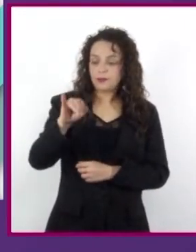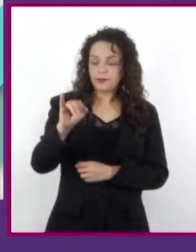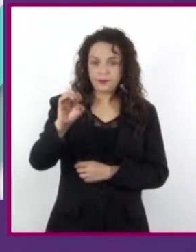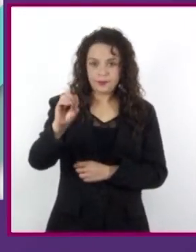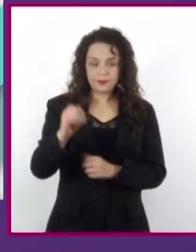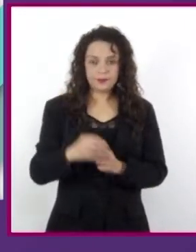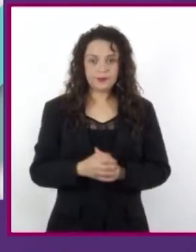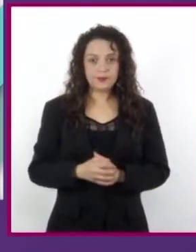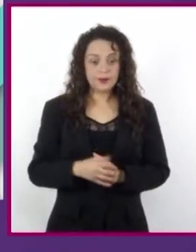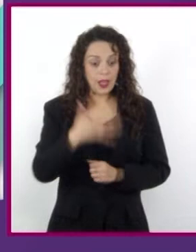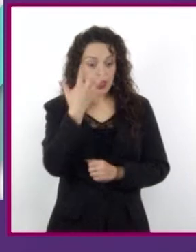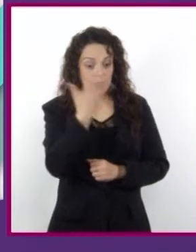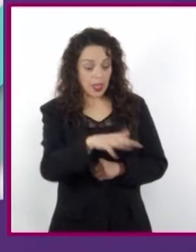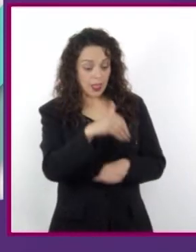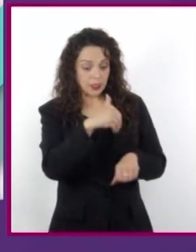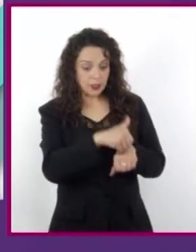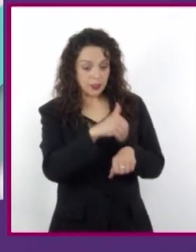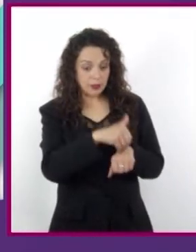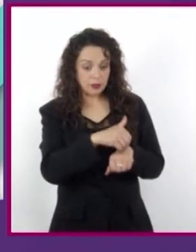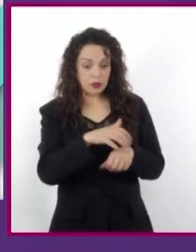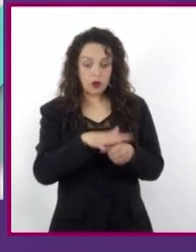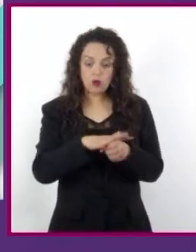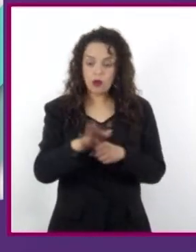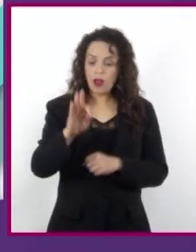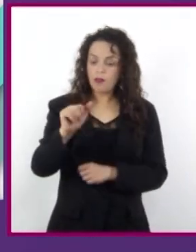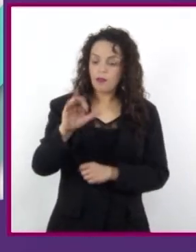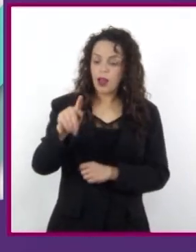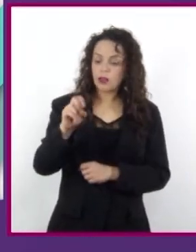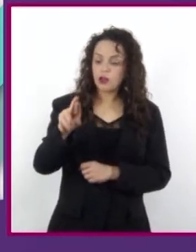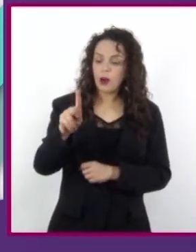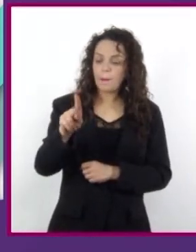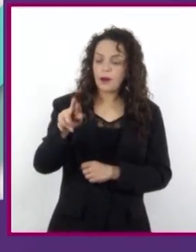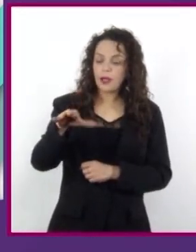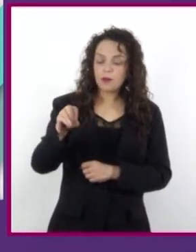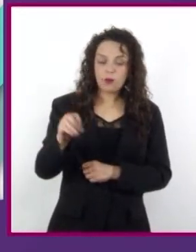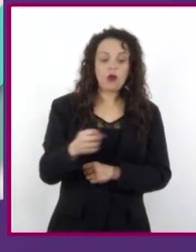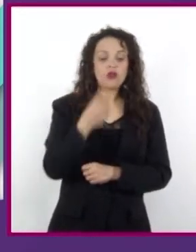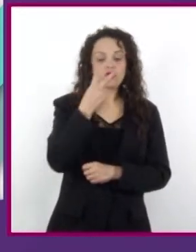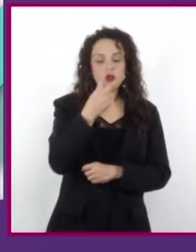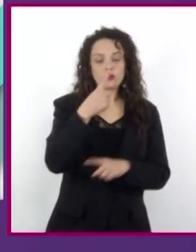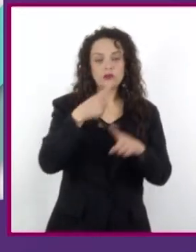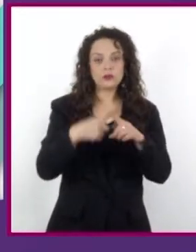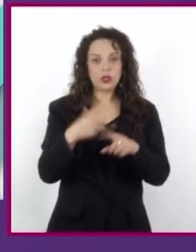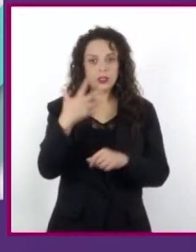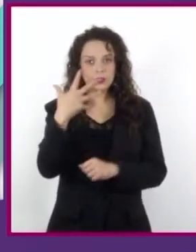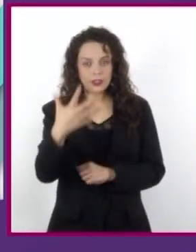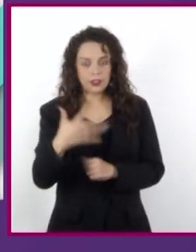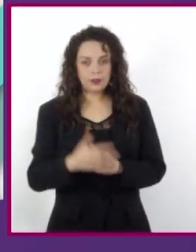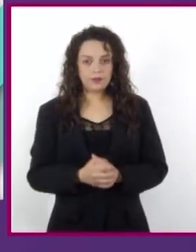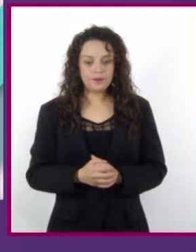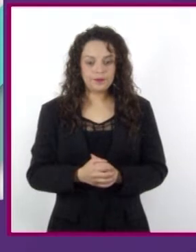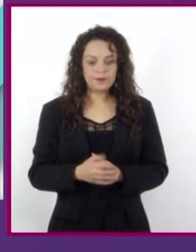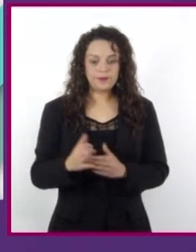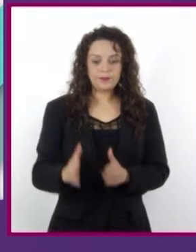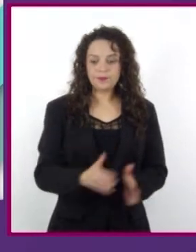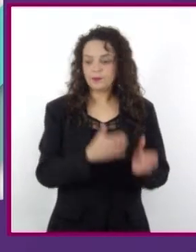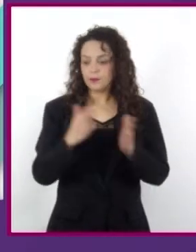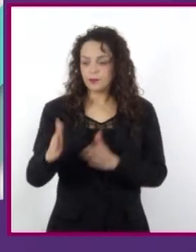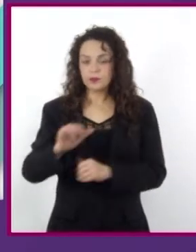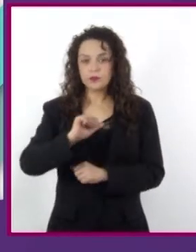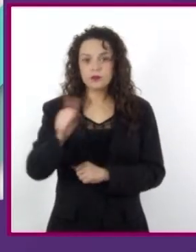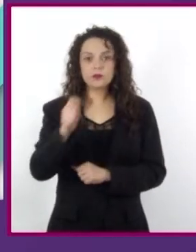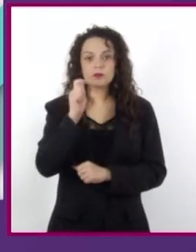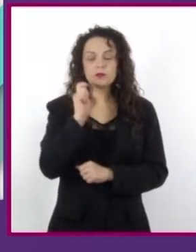Para el número 10, su factorización en primos es 2 por 5. Continuamos con los demás